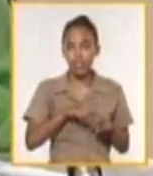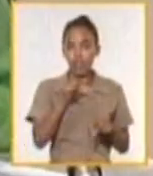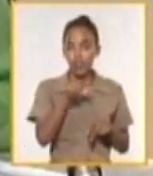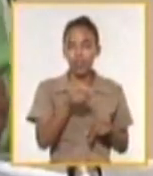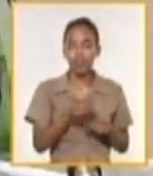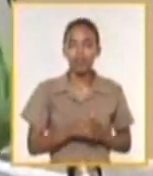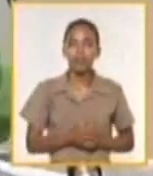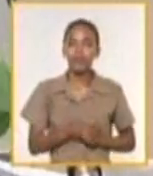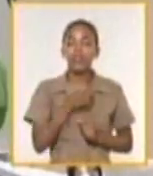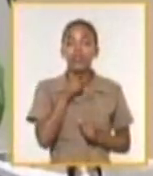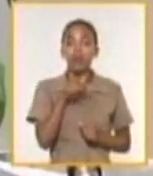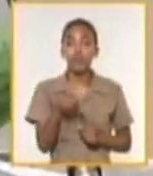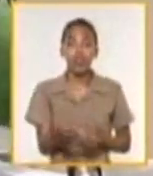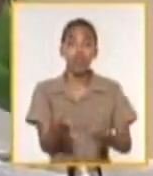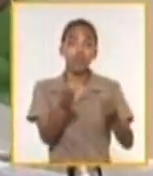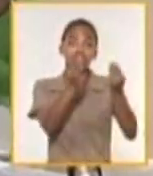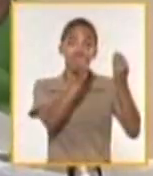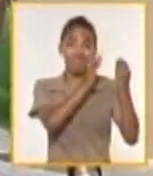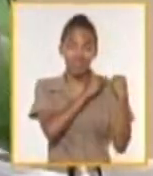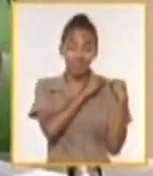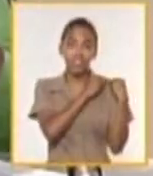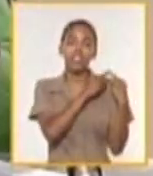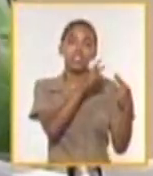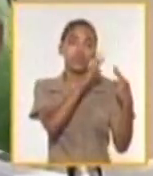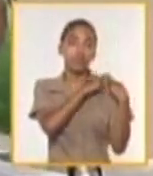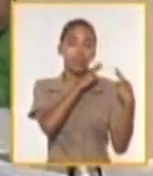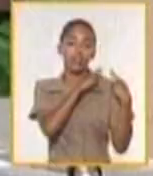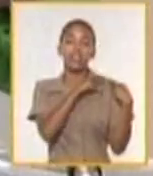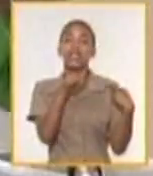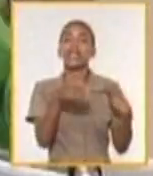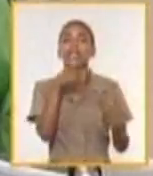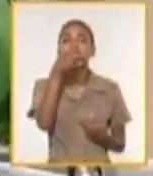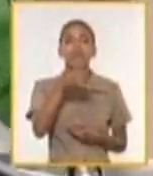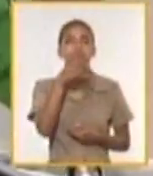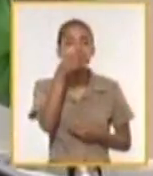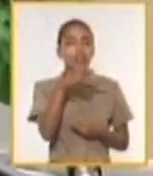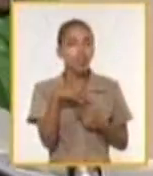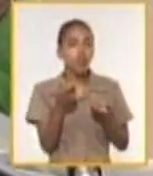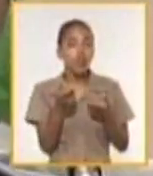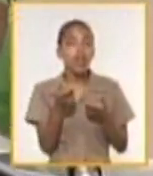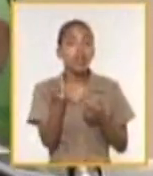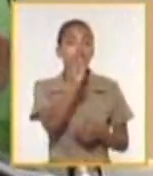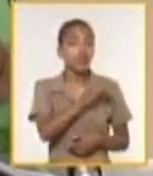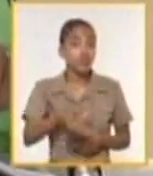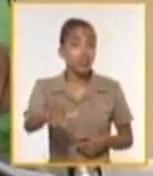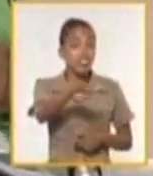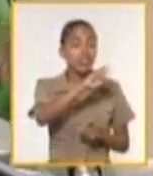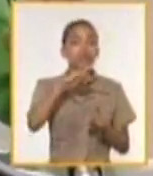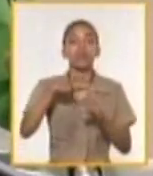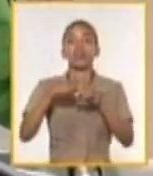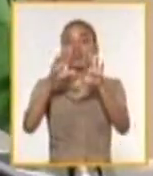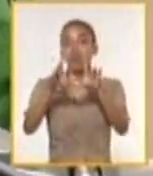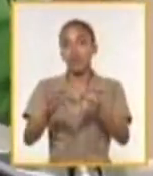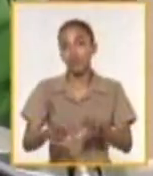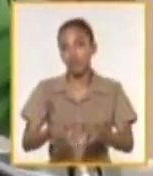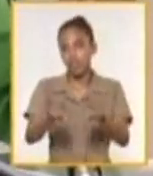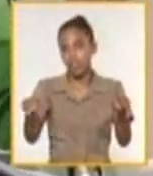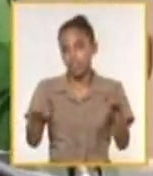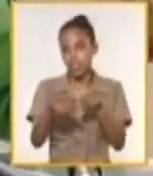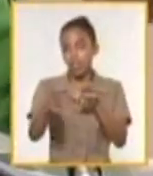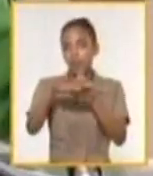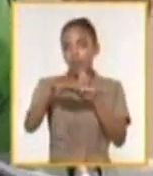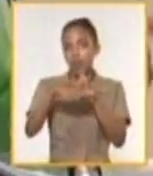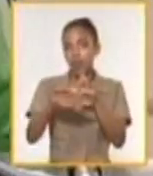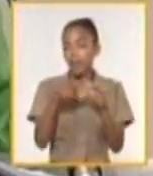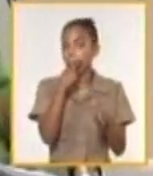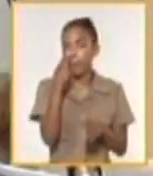cuando asumí esta responsabilidad, está haciendo referencia tanto a la sociedad como a la oficina del programa Martiano en